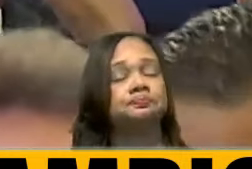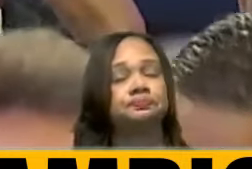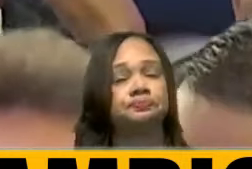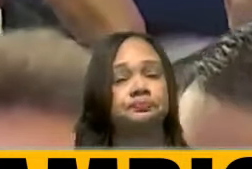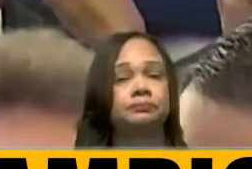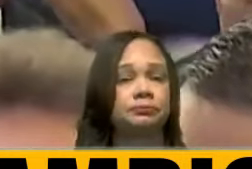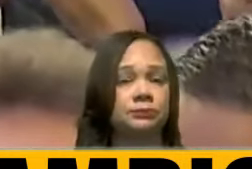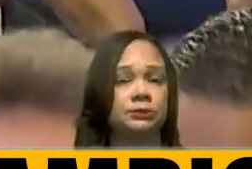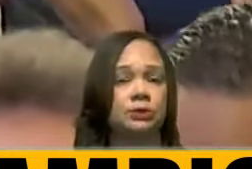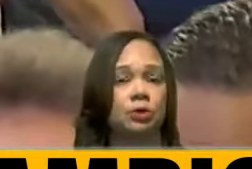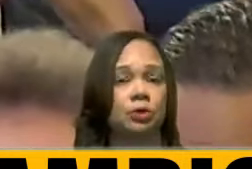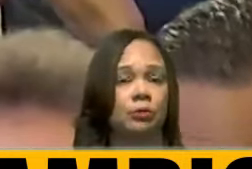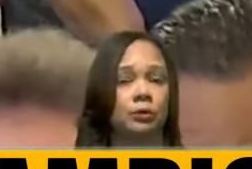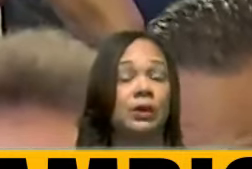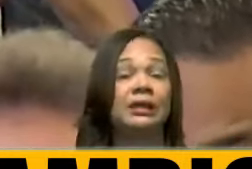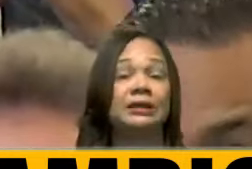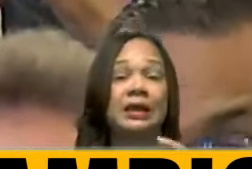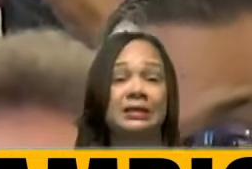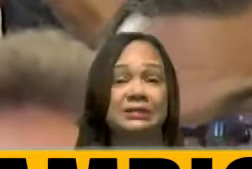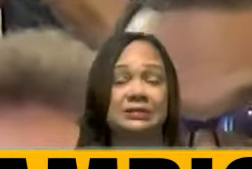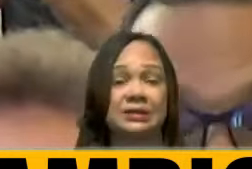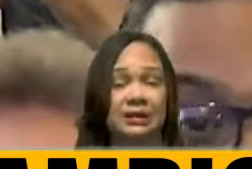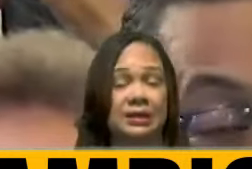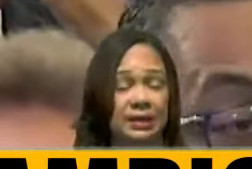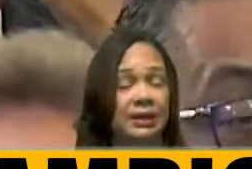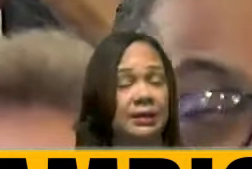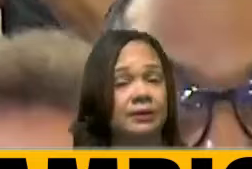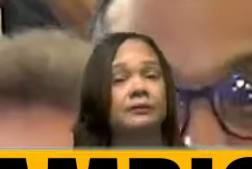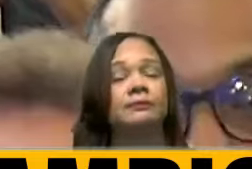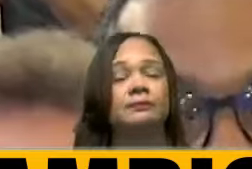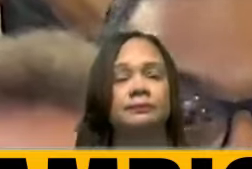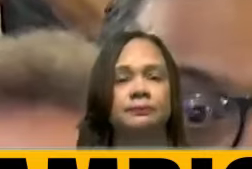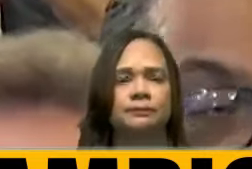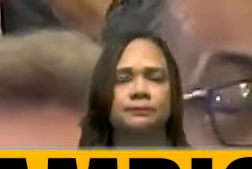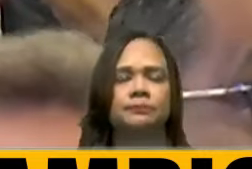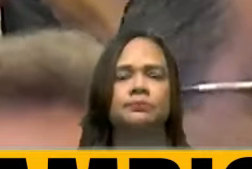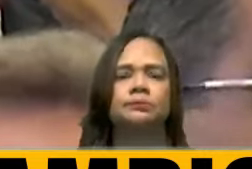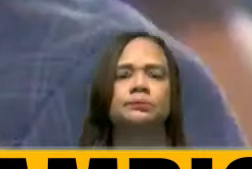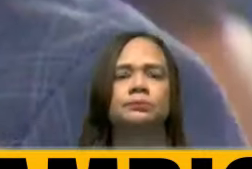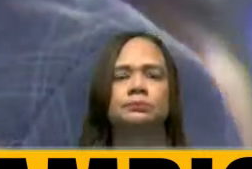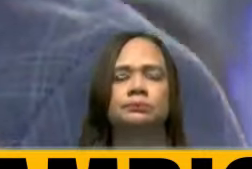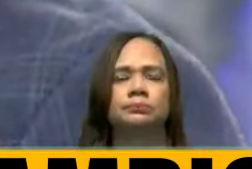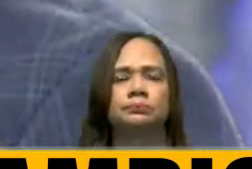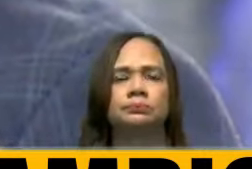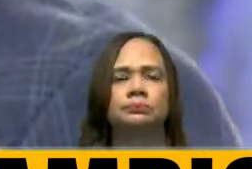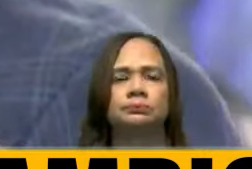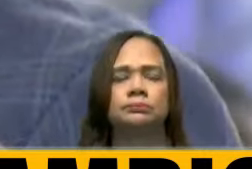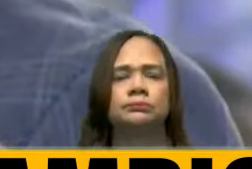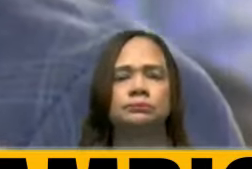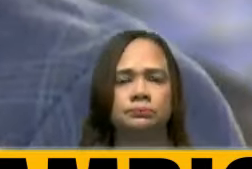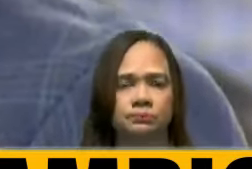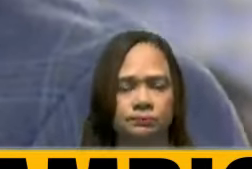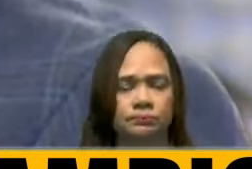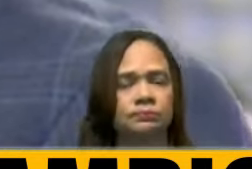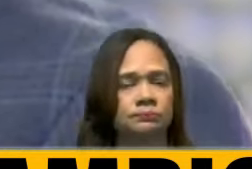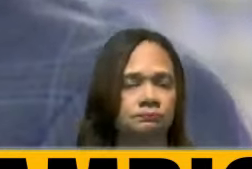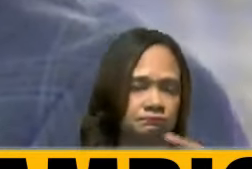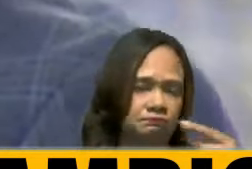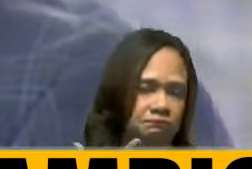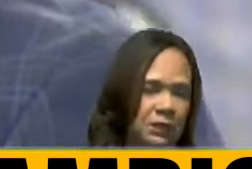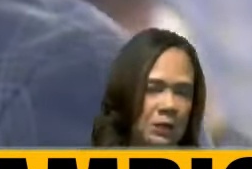Roberto neris de San Francisco de macoris el programa el toque del mediodía telenor también a través de canal América en el 10